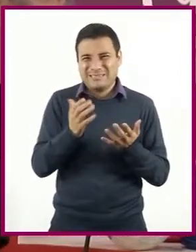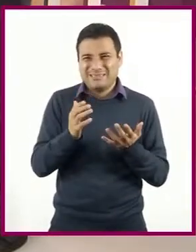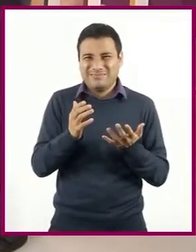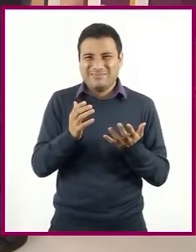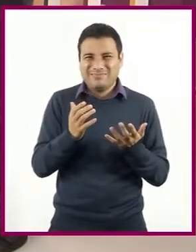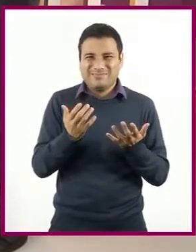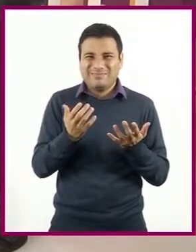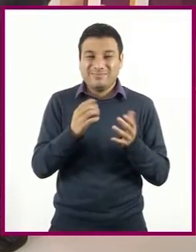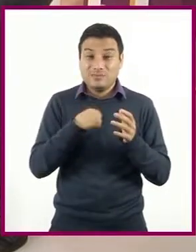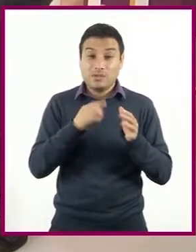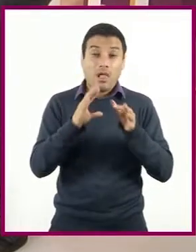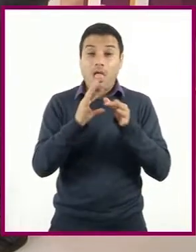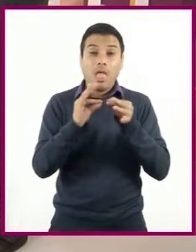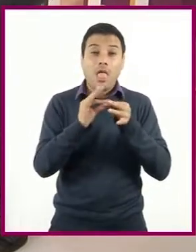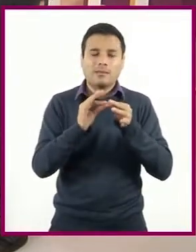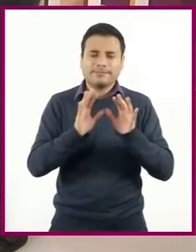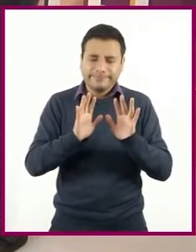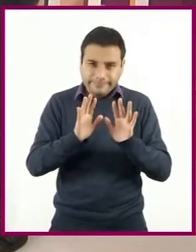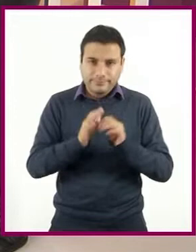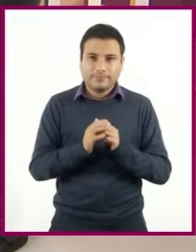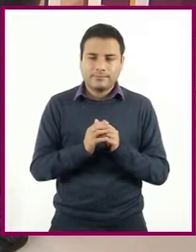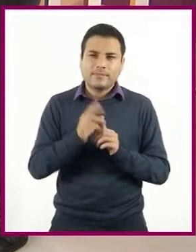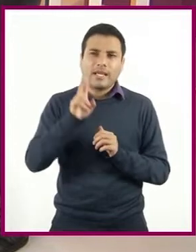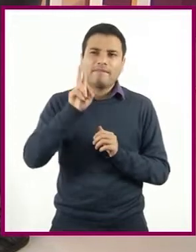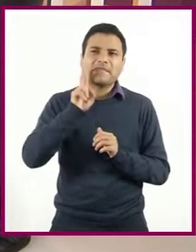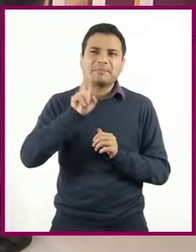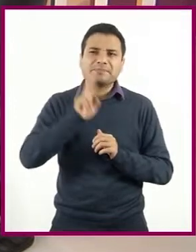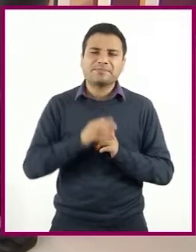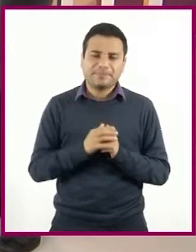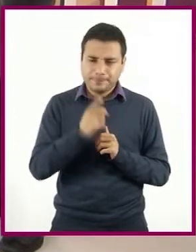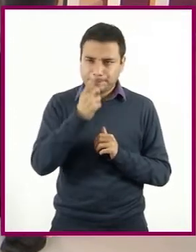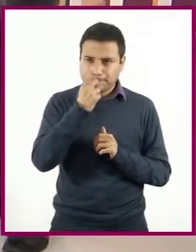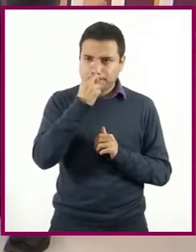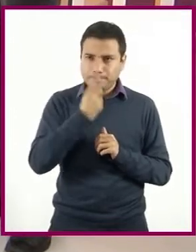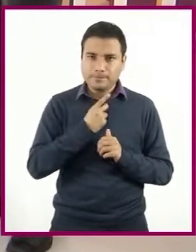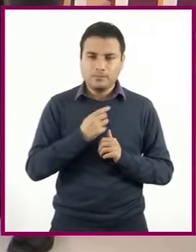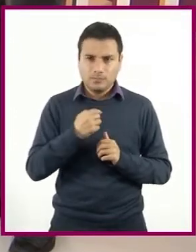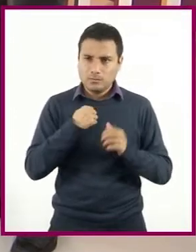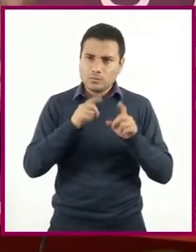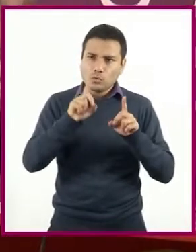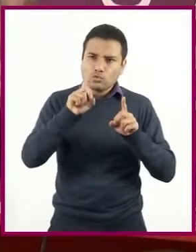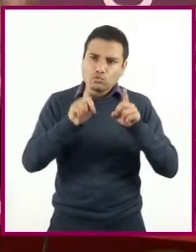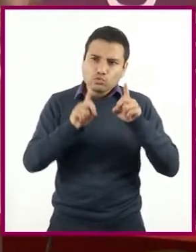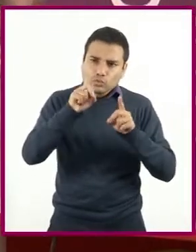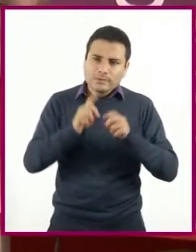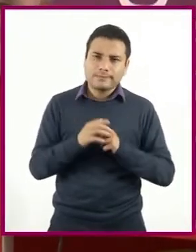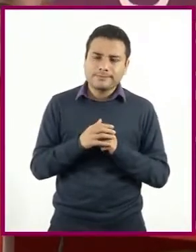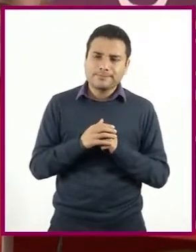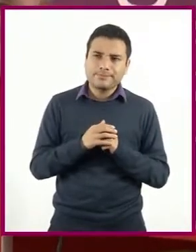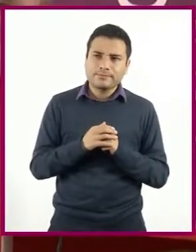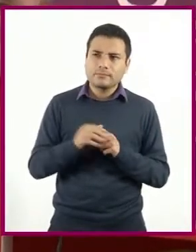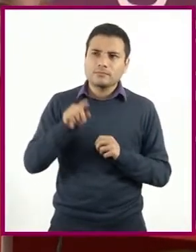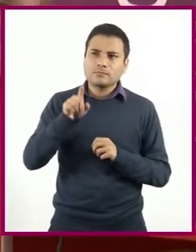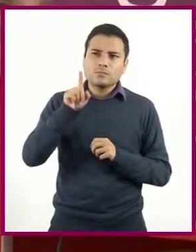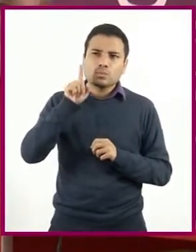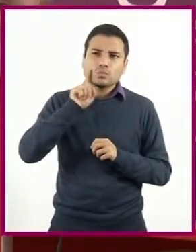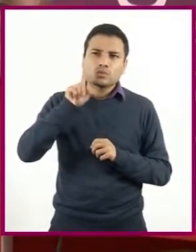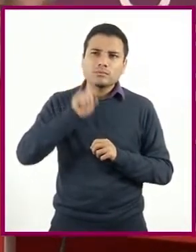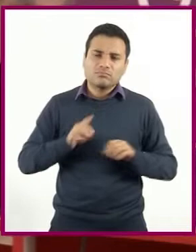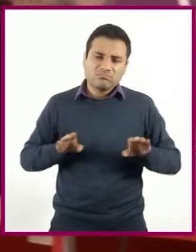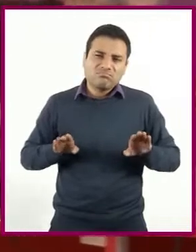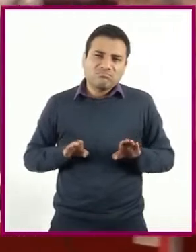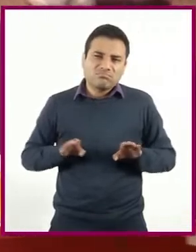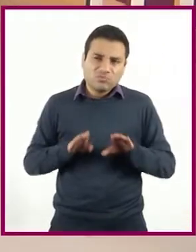boca. Bueno, oiga, para empezar con esto que nos cuenta, tengo una duda. ¿Cuál es su carácter? ¿Cómo